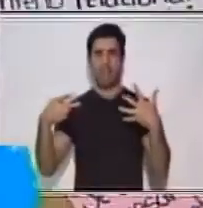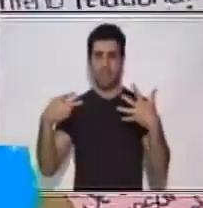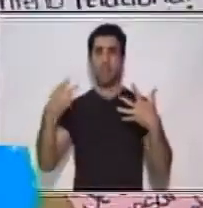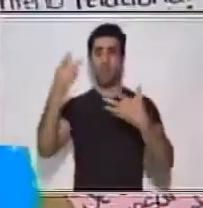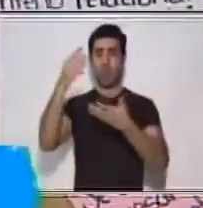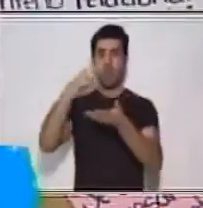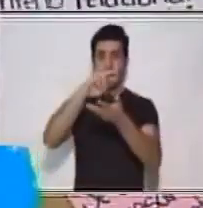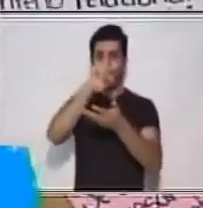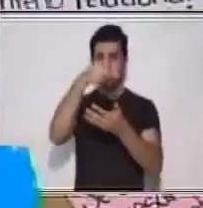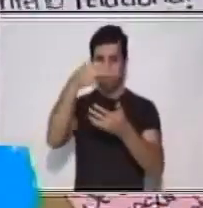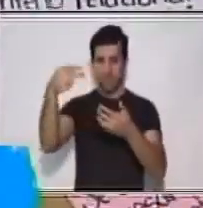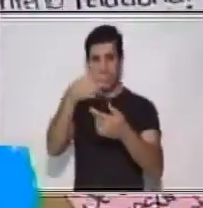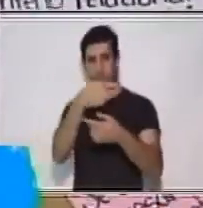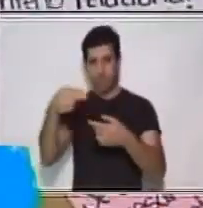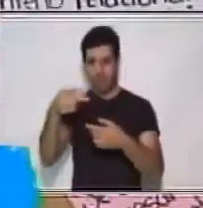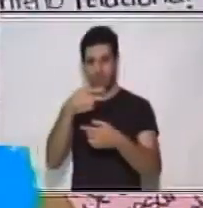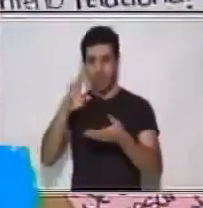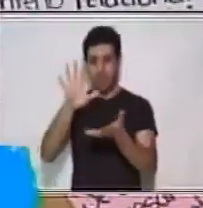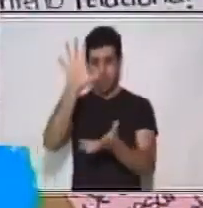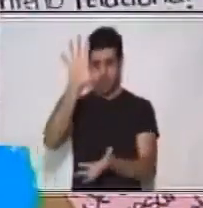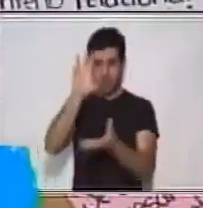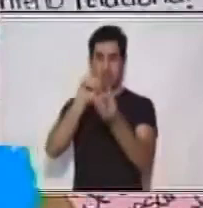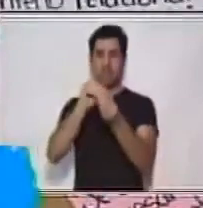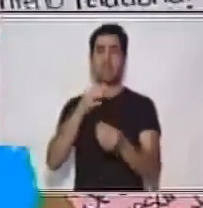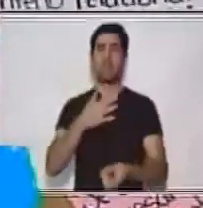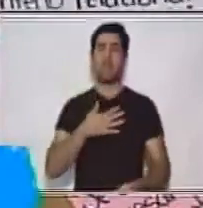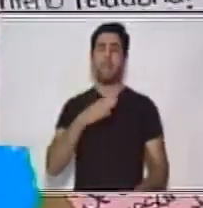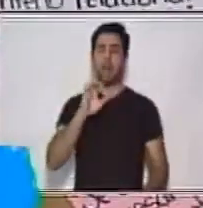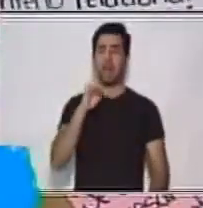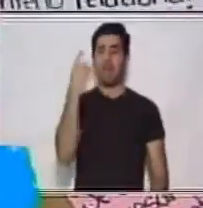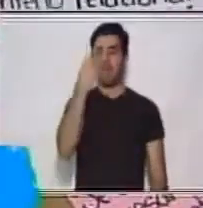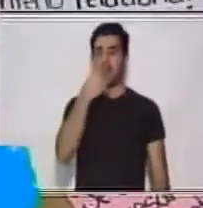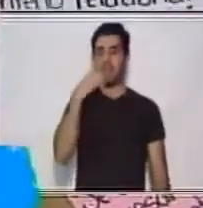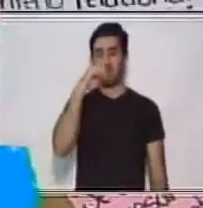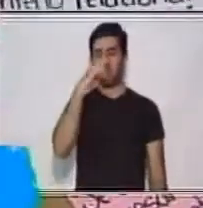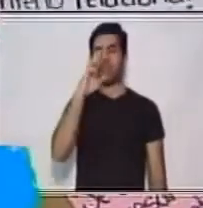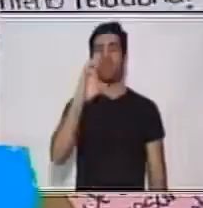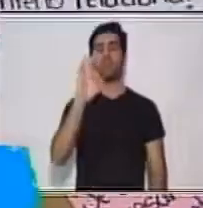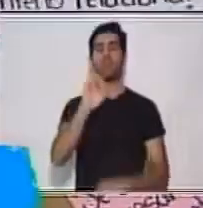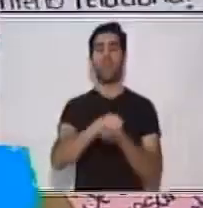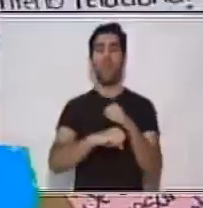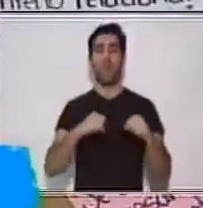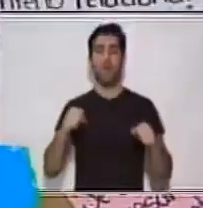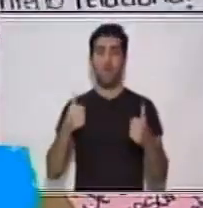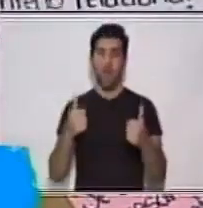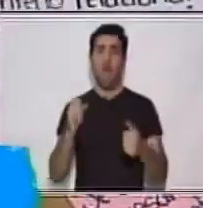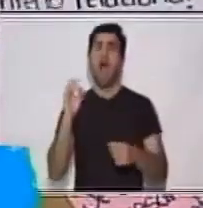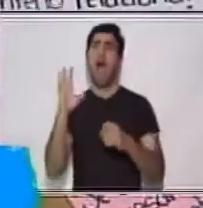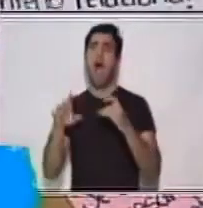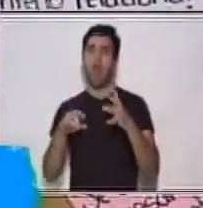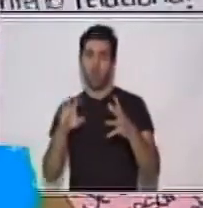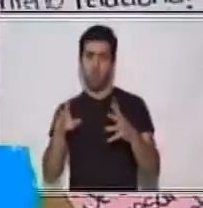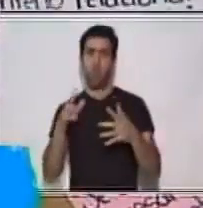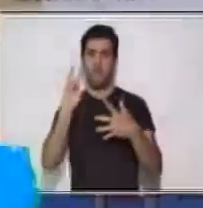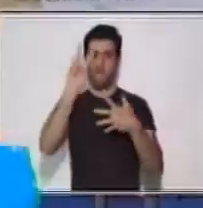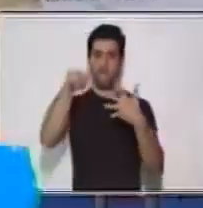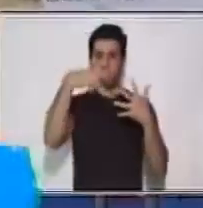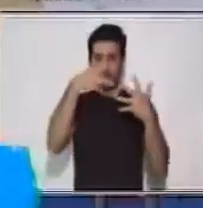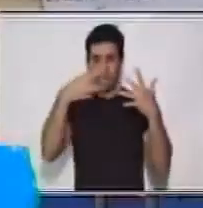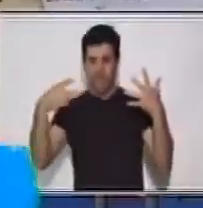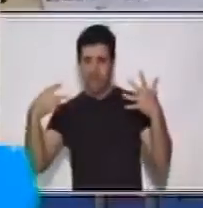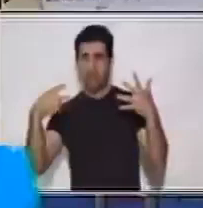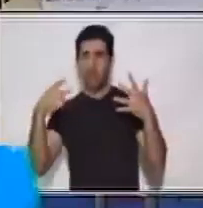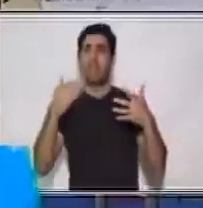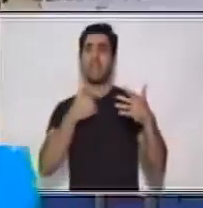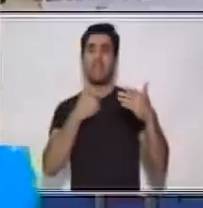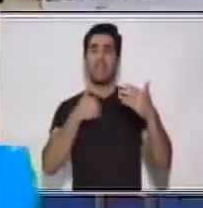estrofas. La mayoría de poemas están escritos en verso y pues tiene